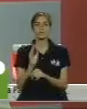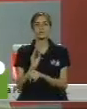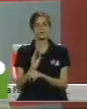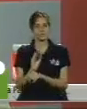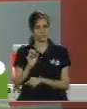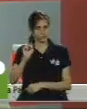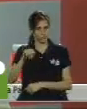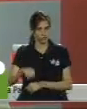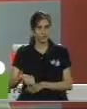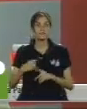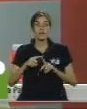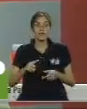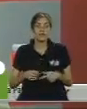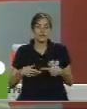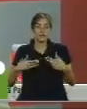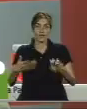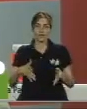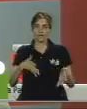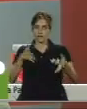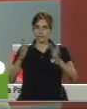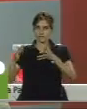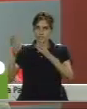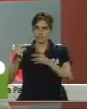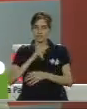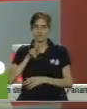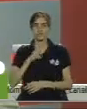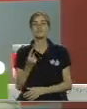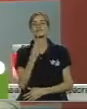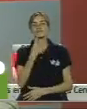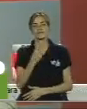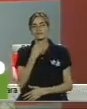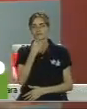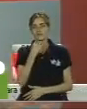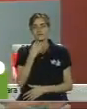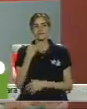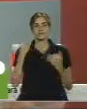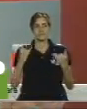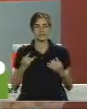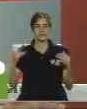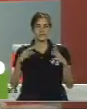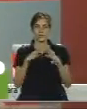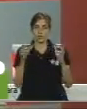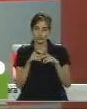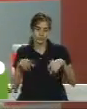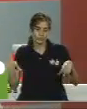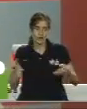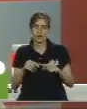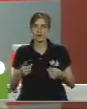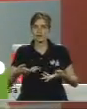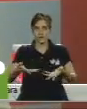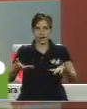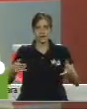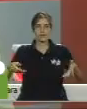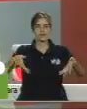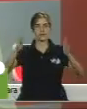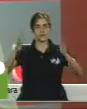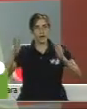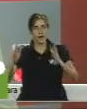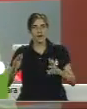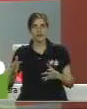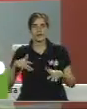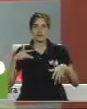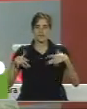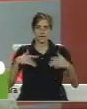Ahora, en esa entrega, nosotros manifestamos, como manifestamos en todas las entregas, en todos los actos públicos en